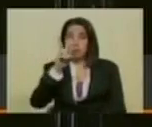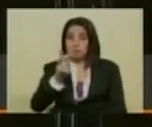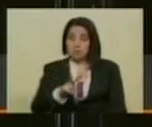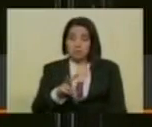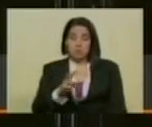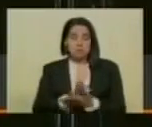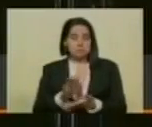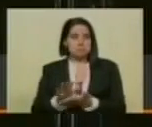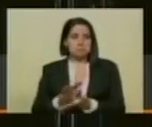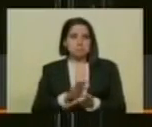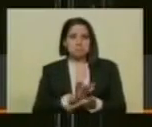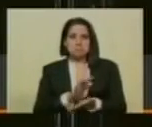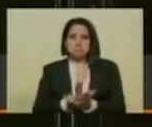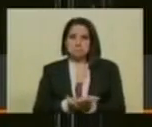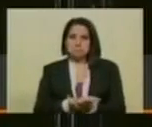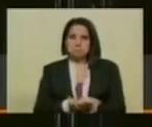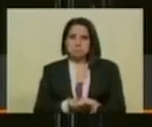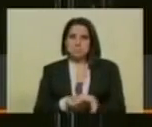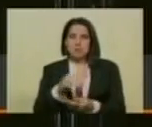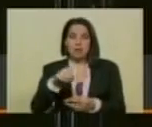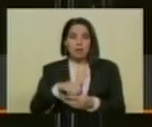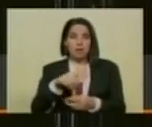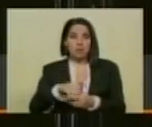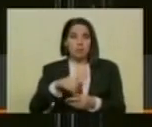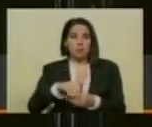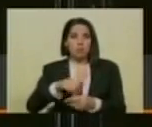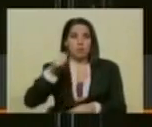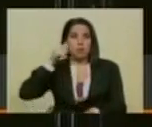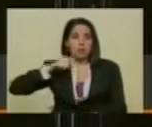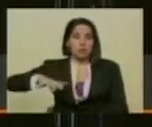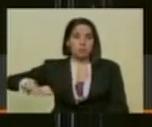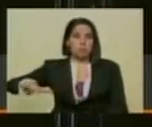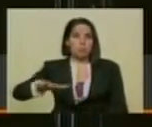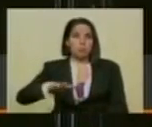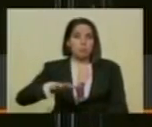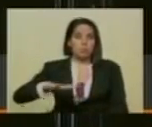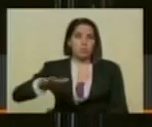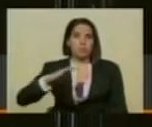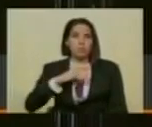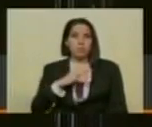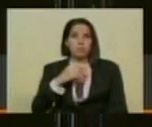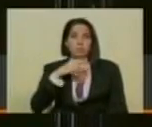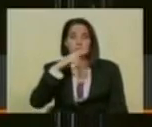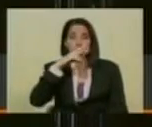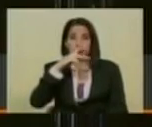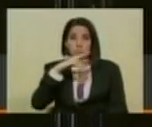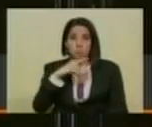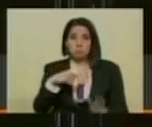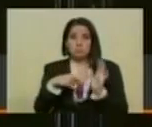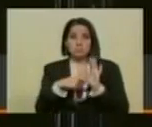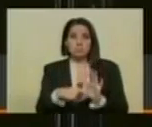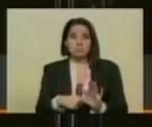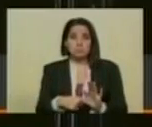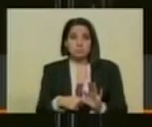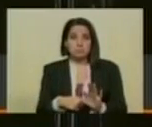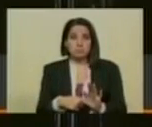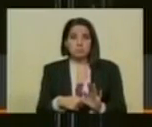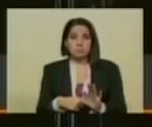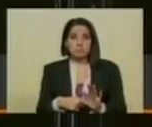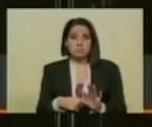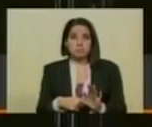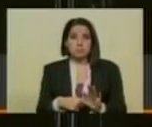paz, y el voto del pueblo y la empeñada actuación, la